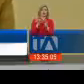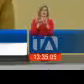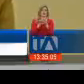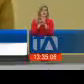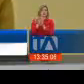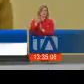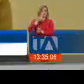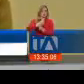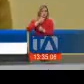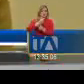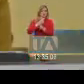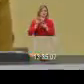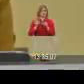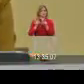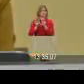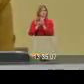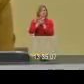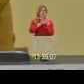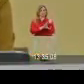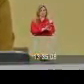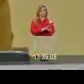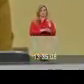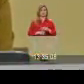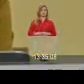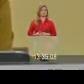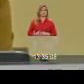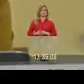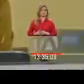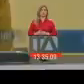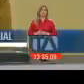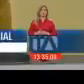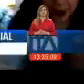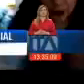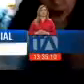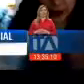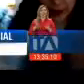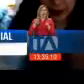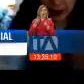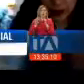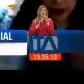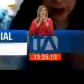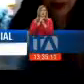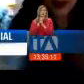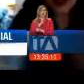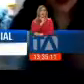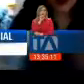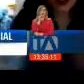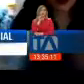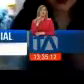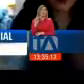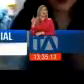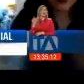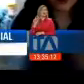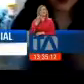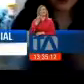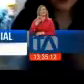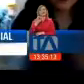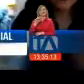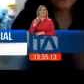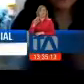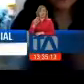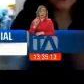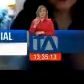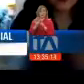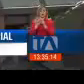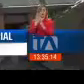el marco de lo que le permite la Constitución e incluso las regulaciones internacionales. Silvia Bonilla, junto a cuatro personas más, presentaron